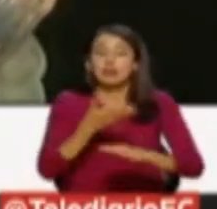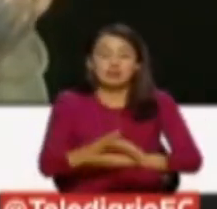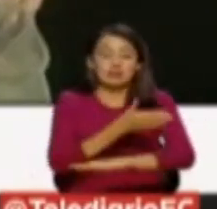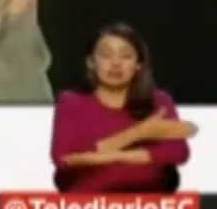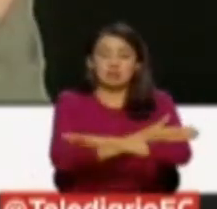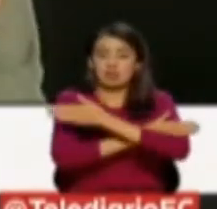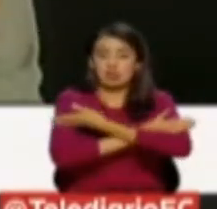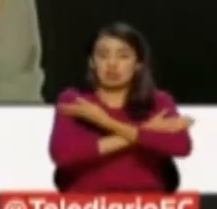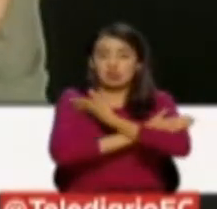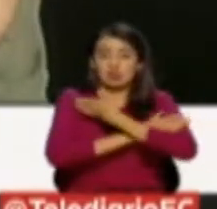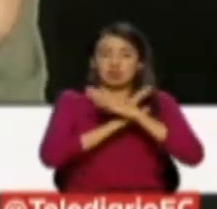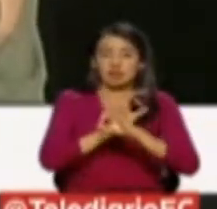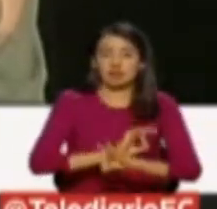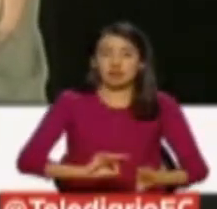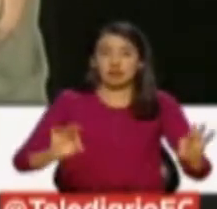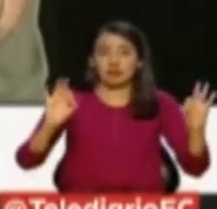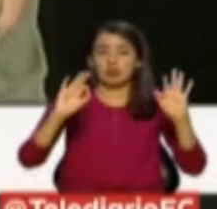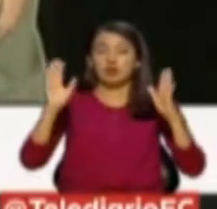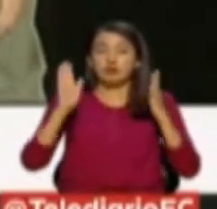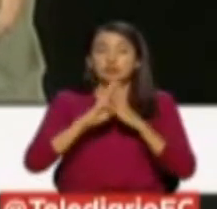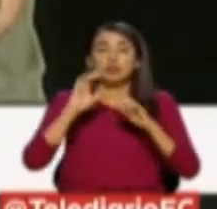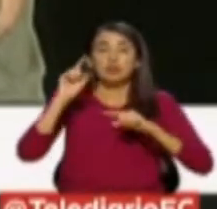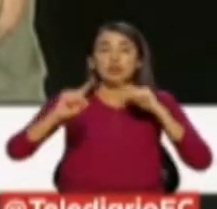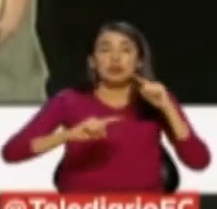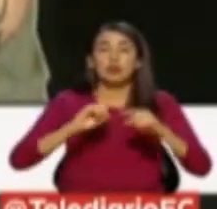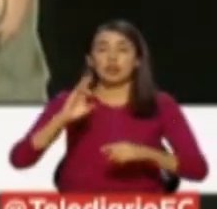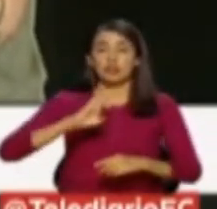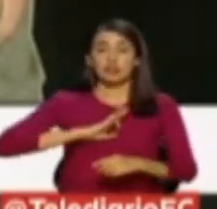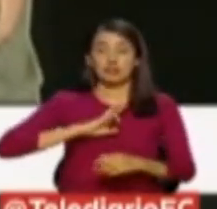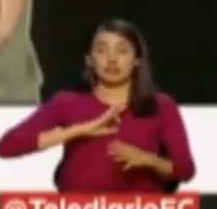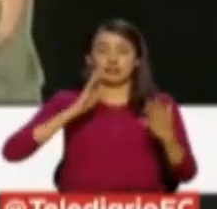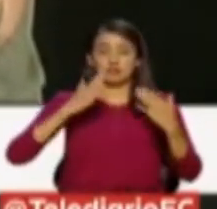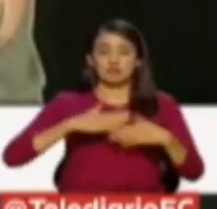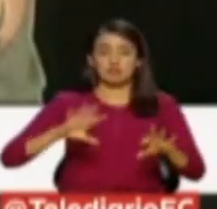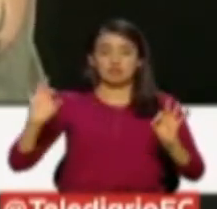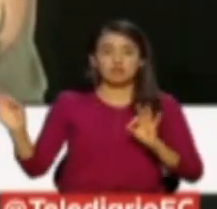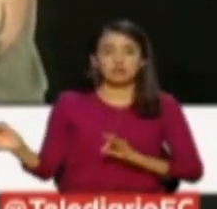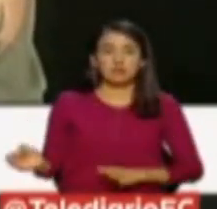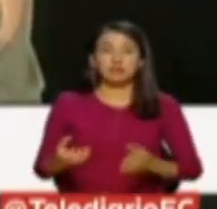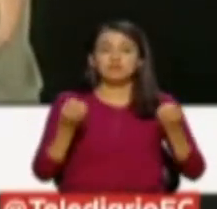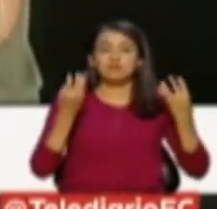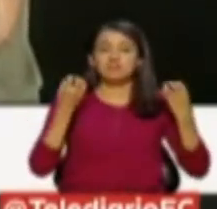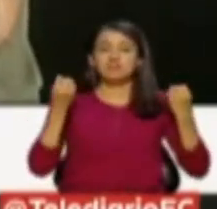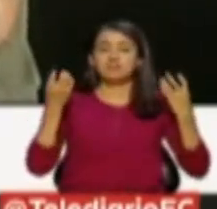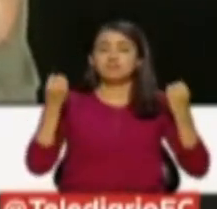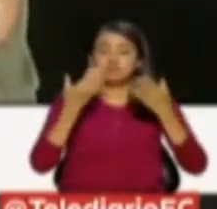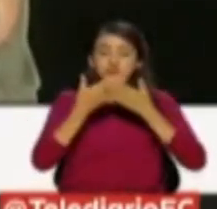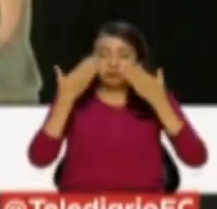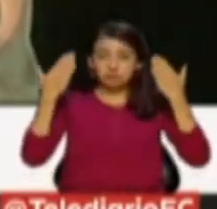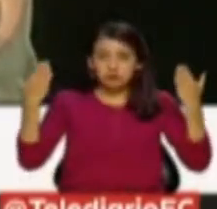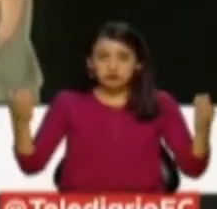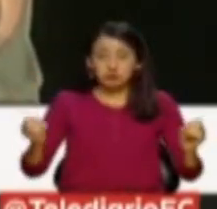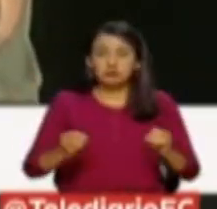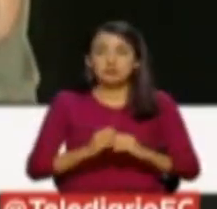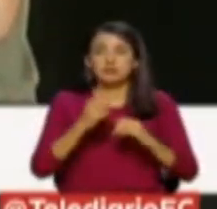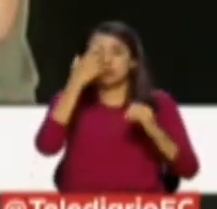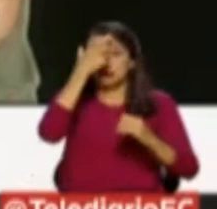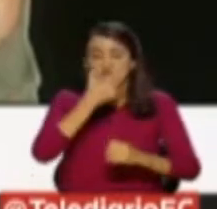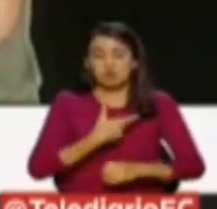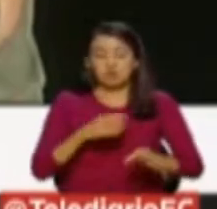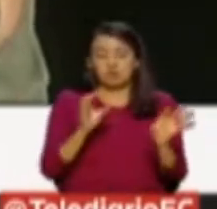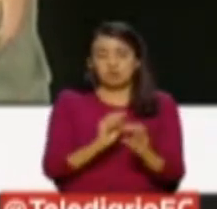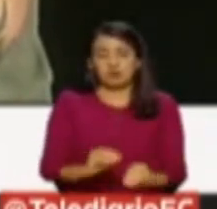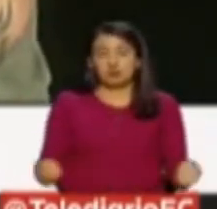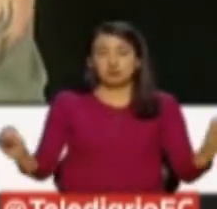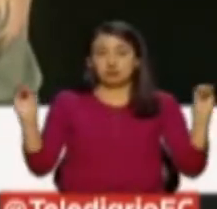tienen tanta sensibilidad de expresión técnica hay muchas cosas más y el ser humano que está detrás